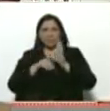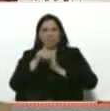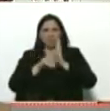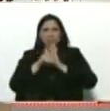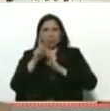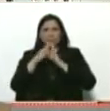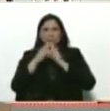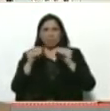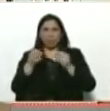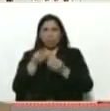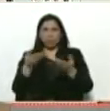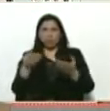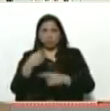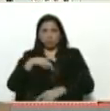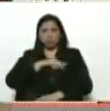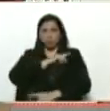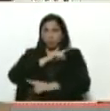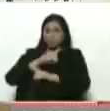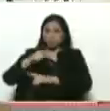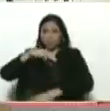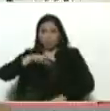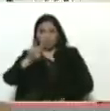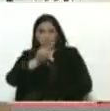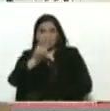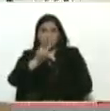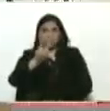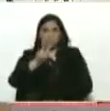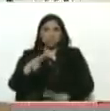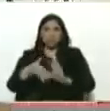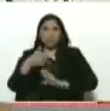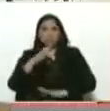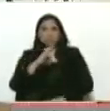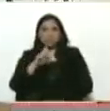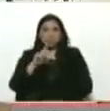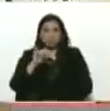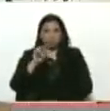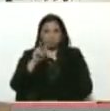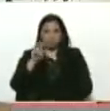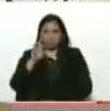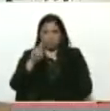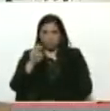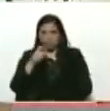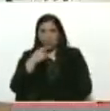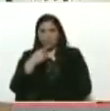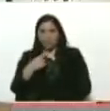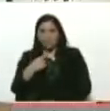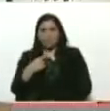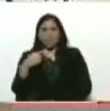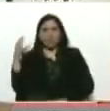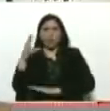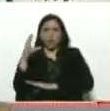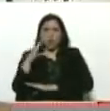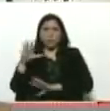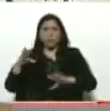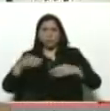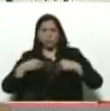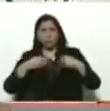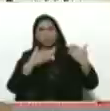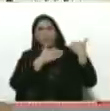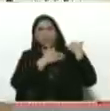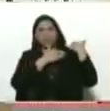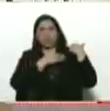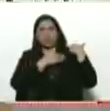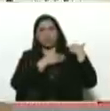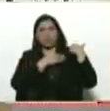esto. Denunciamos nosotros aquí de Venezuela, sale Cliver Alcalá en Colombia asumiendo la autoría de ese